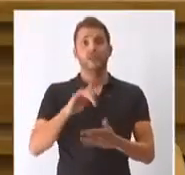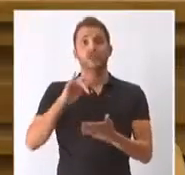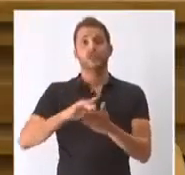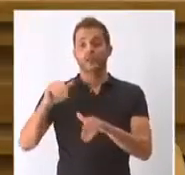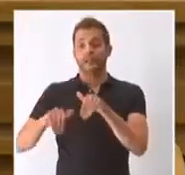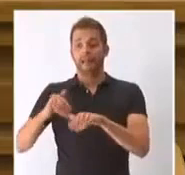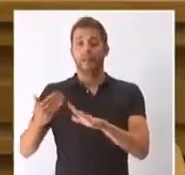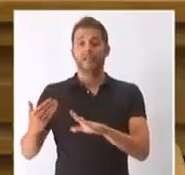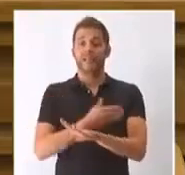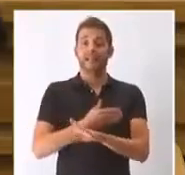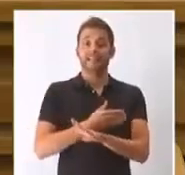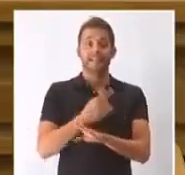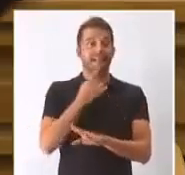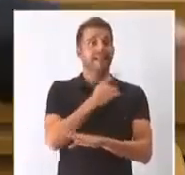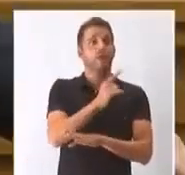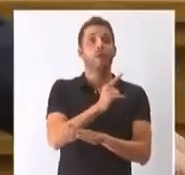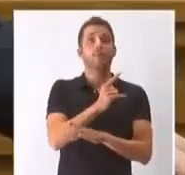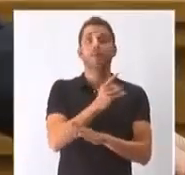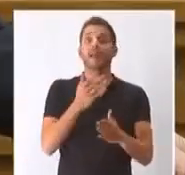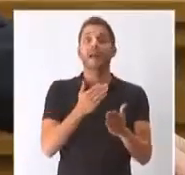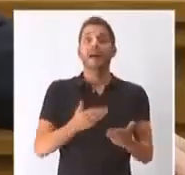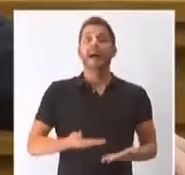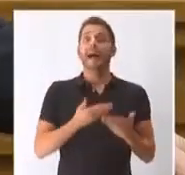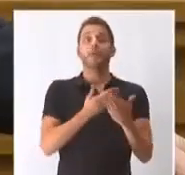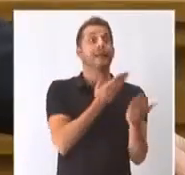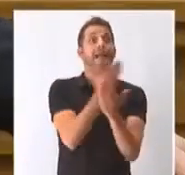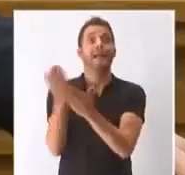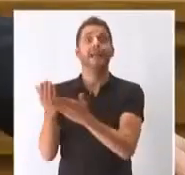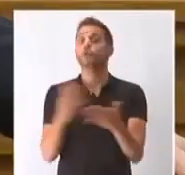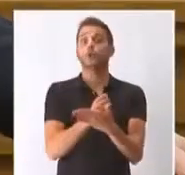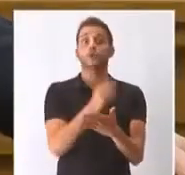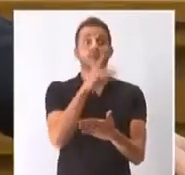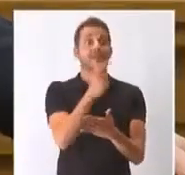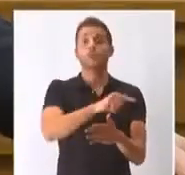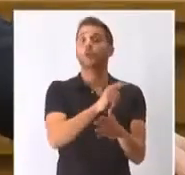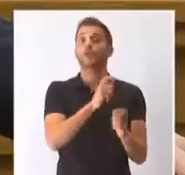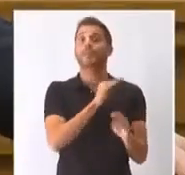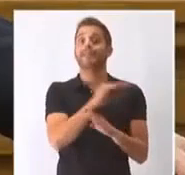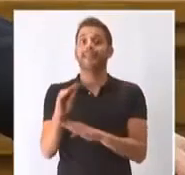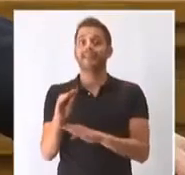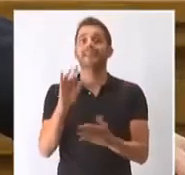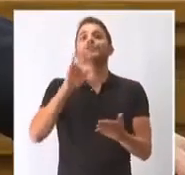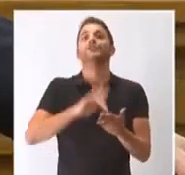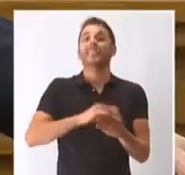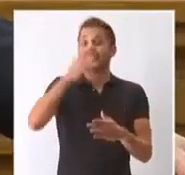de las elecciones pidan ayuda a que todo el mundo va a tener una ayuda ecológica cuando sabía que el dinero que había daba para lo que daba